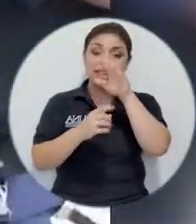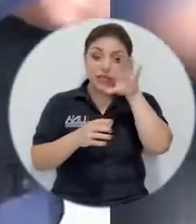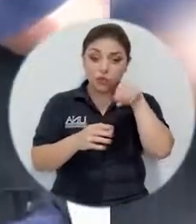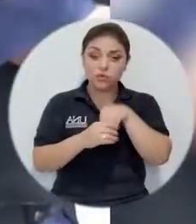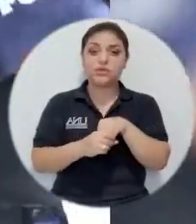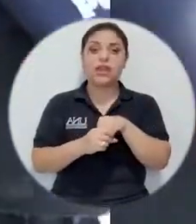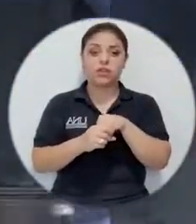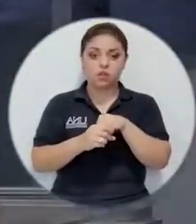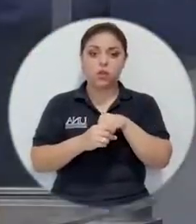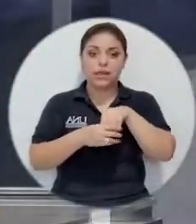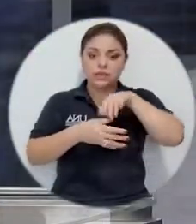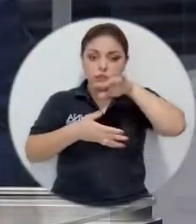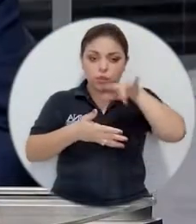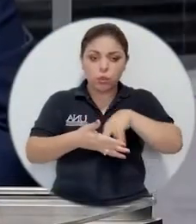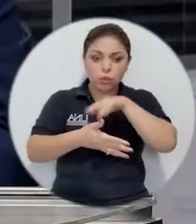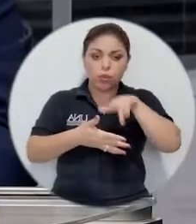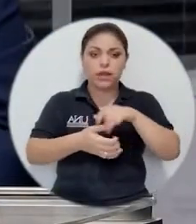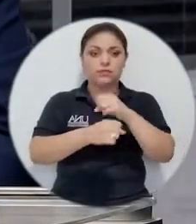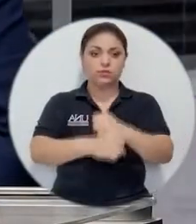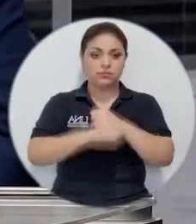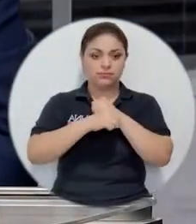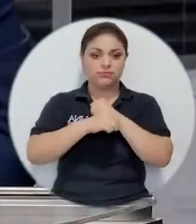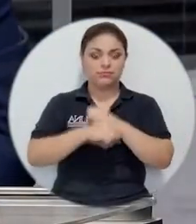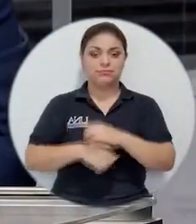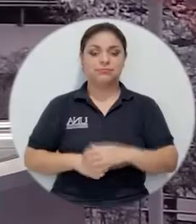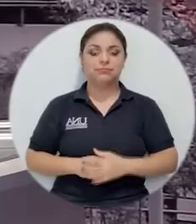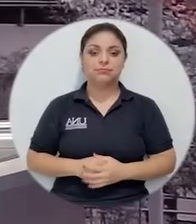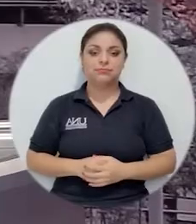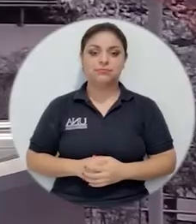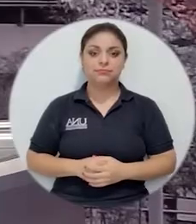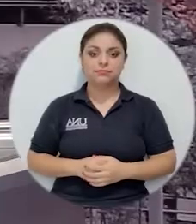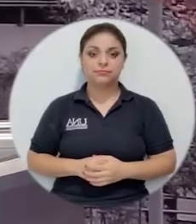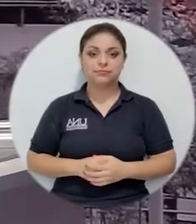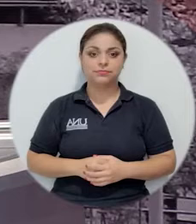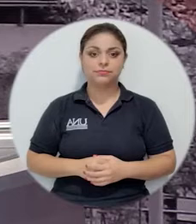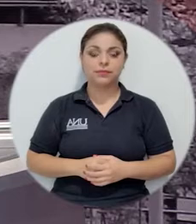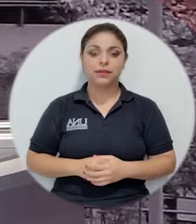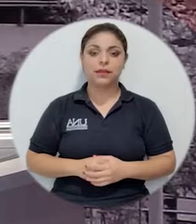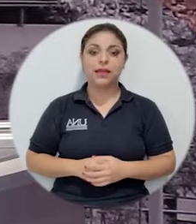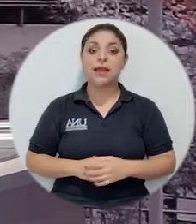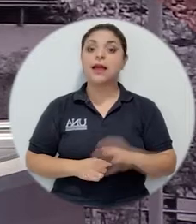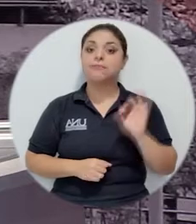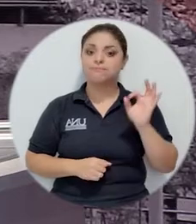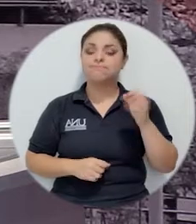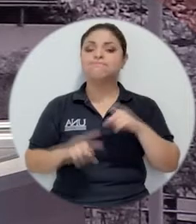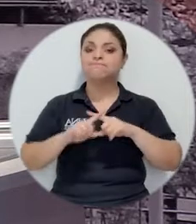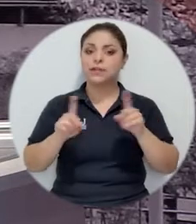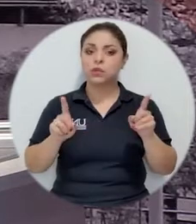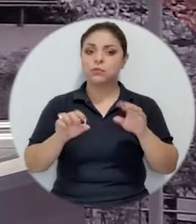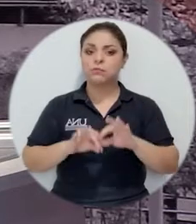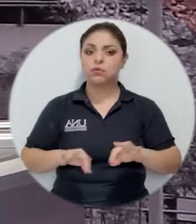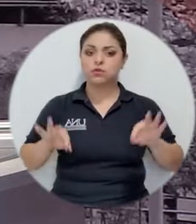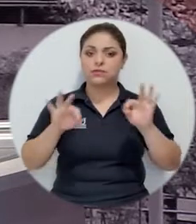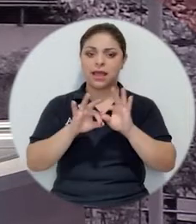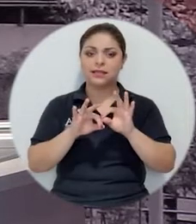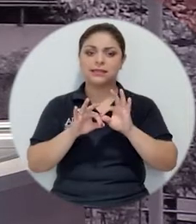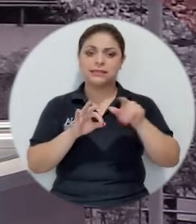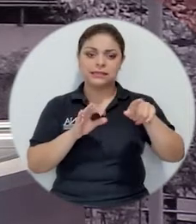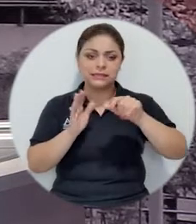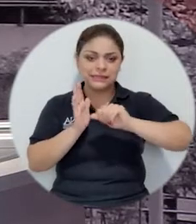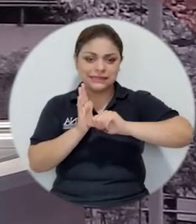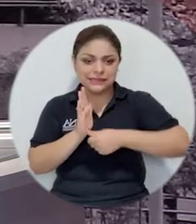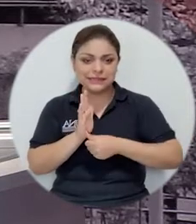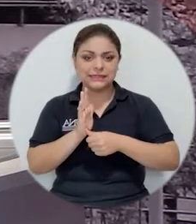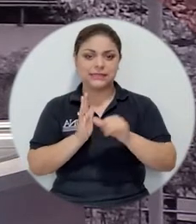elemento que distingue el estudio de la seguridad. Ahora sí, pero es importante insistir en este punto que